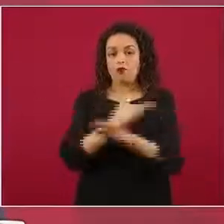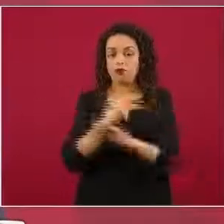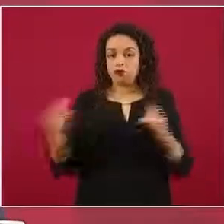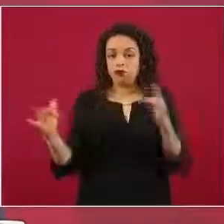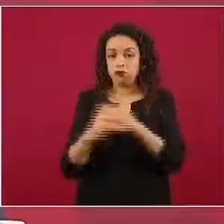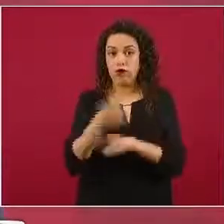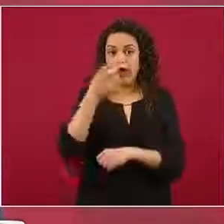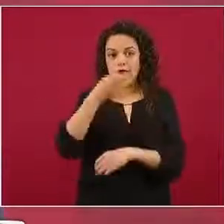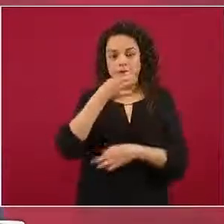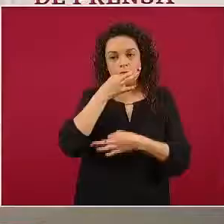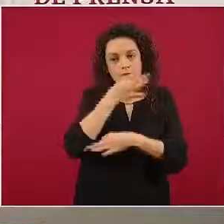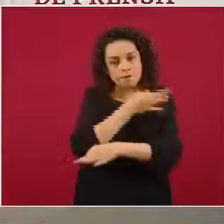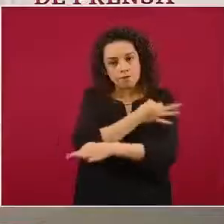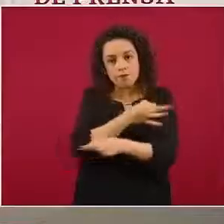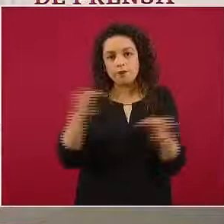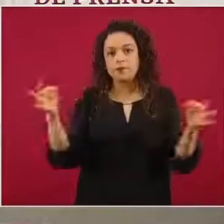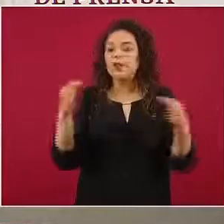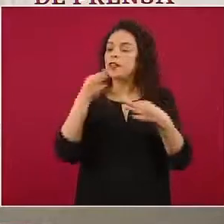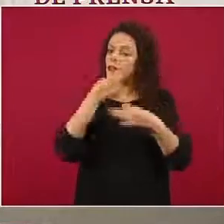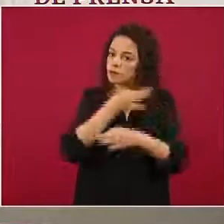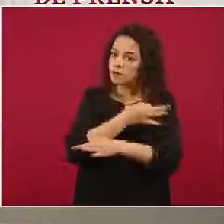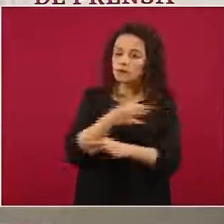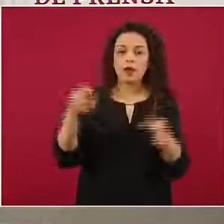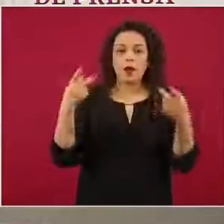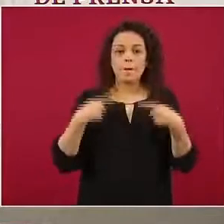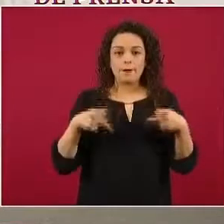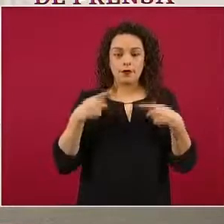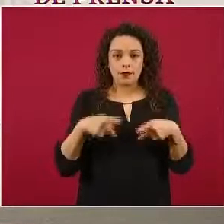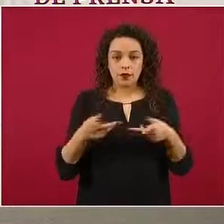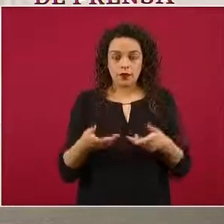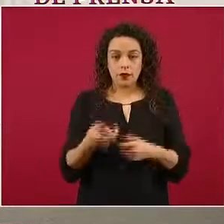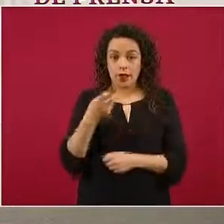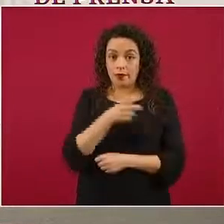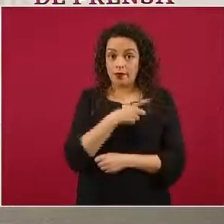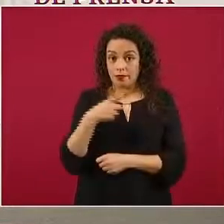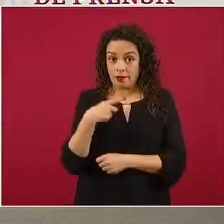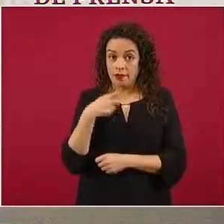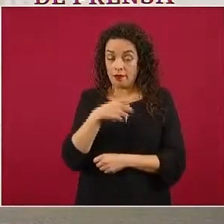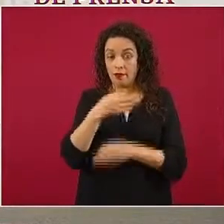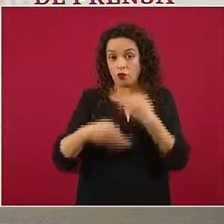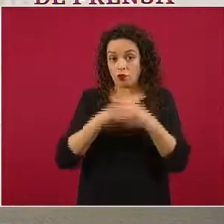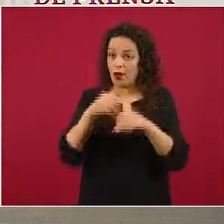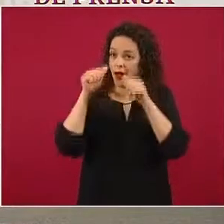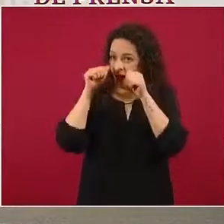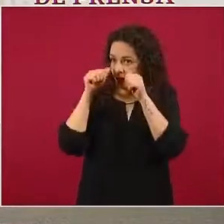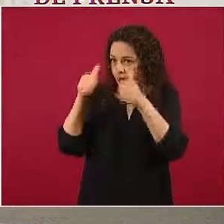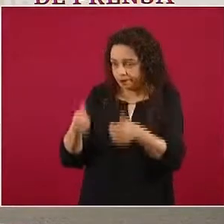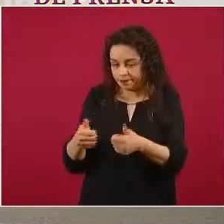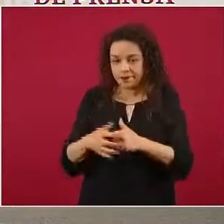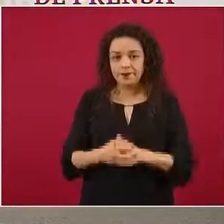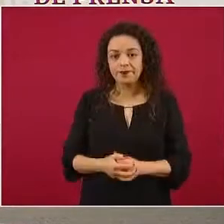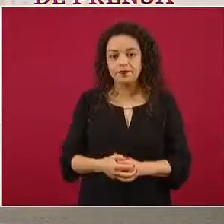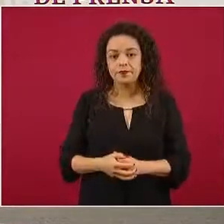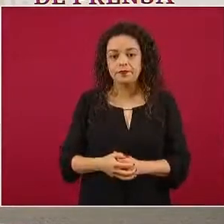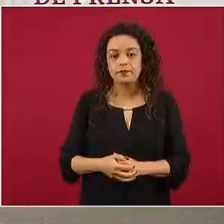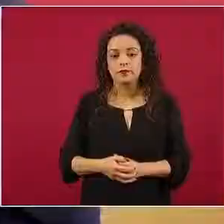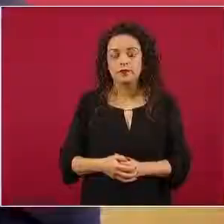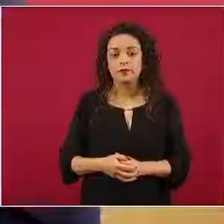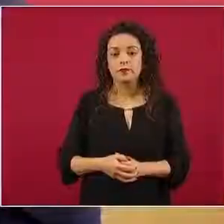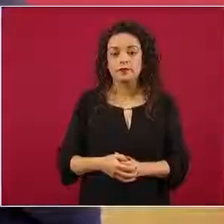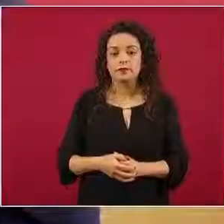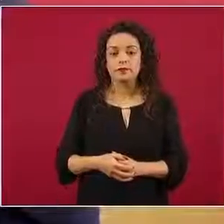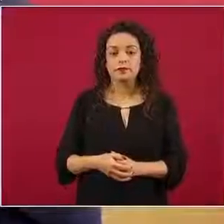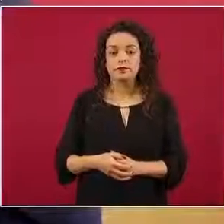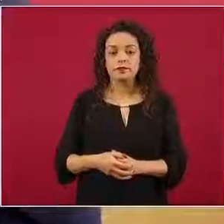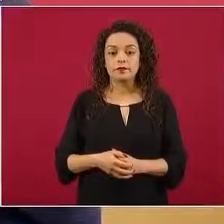llamados correspondientes a la población para poder atender. Se hablaba de que se encontraba la entidad en un estado